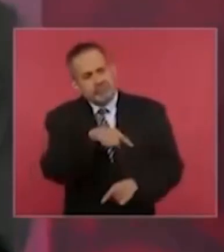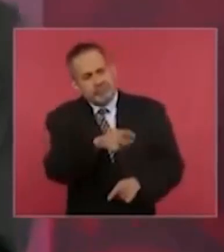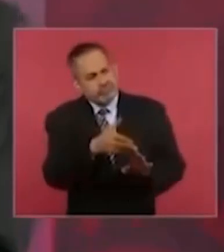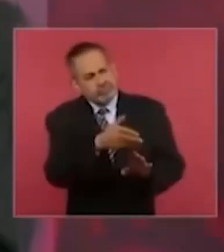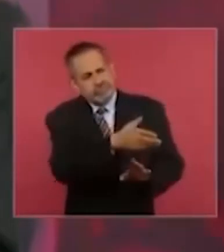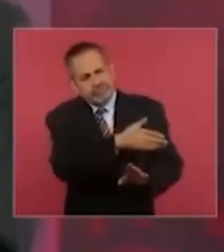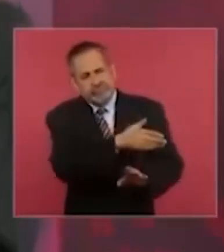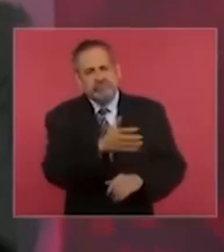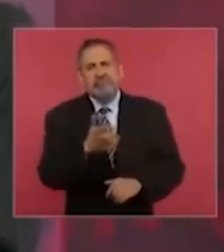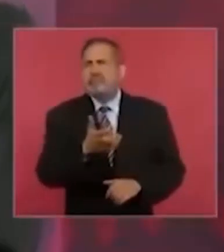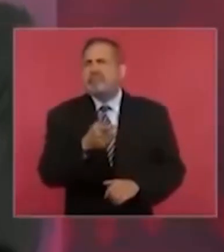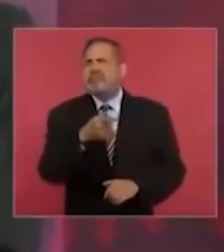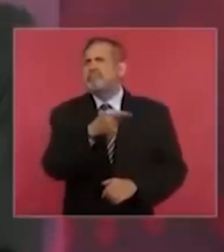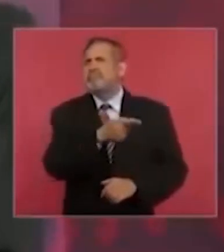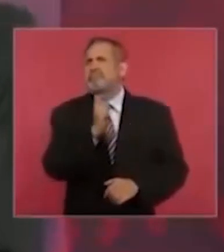¿qué